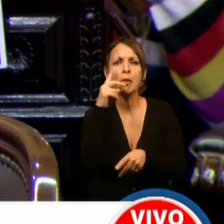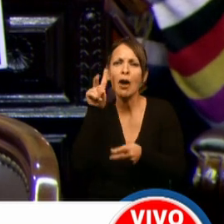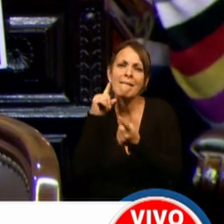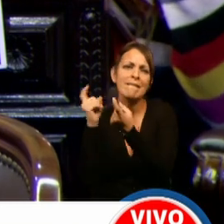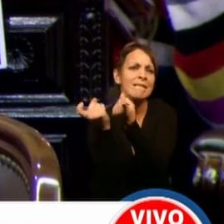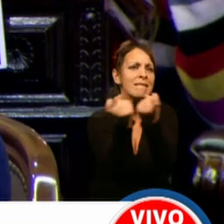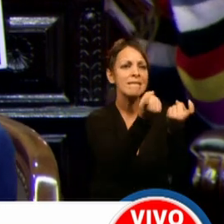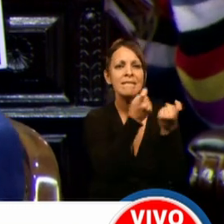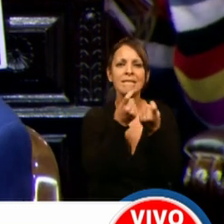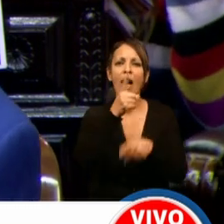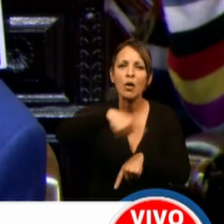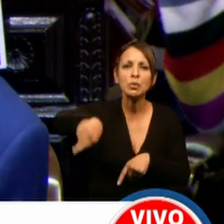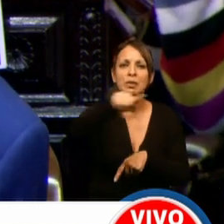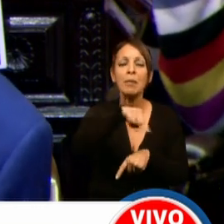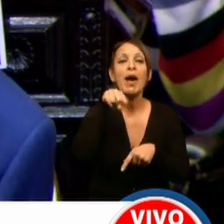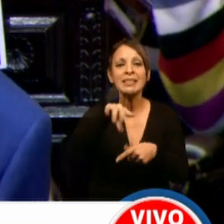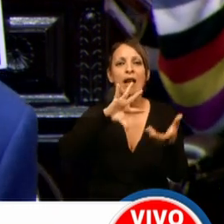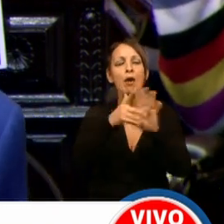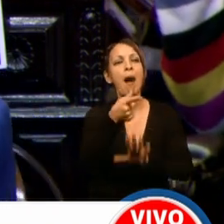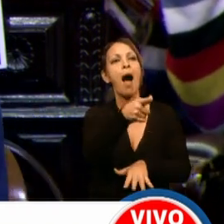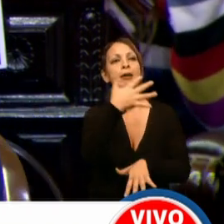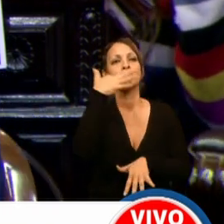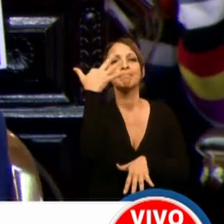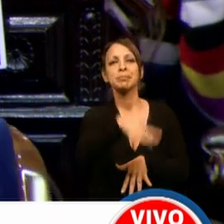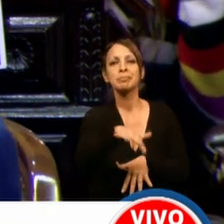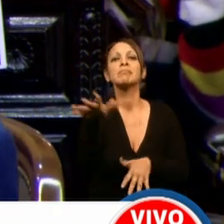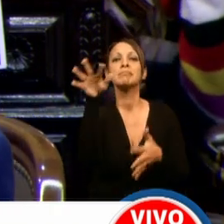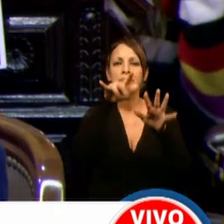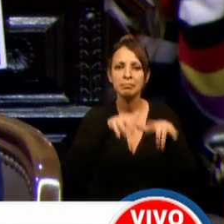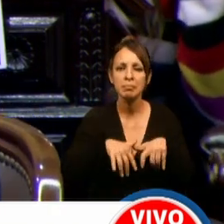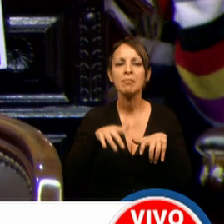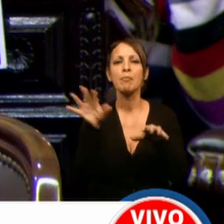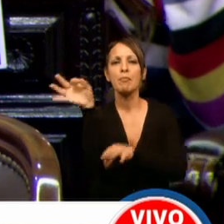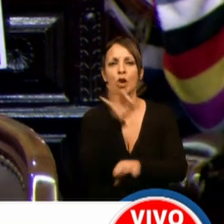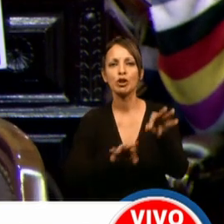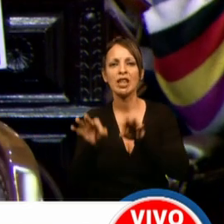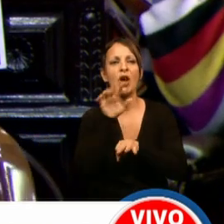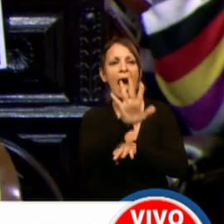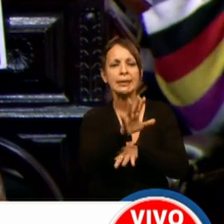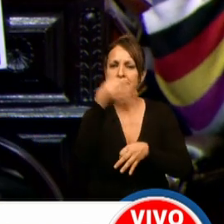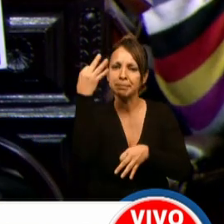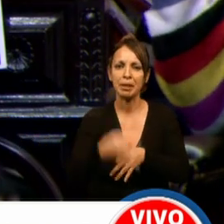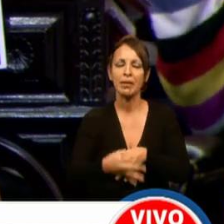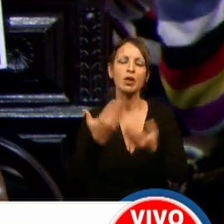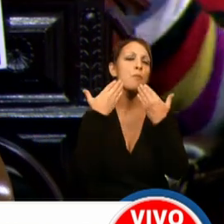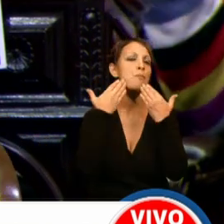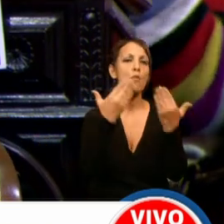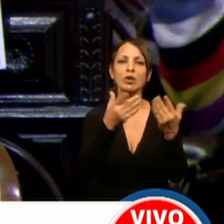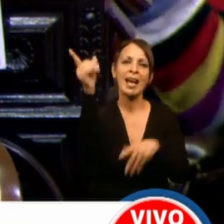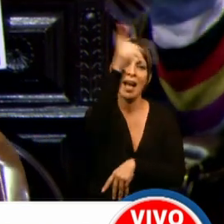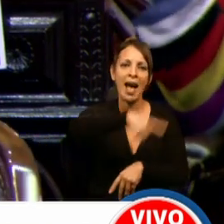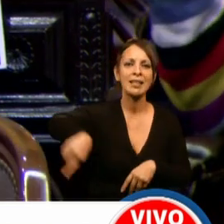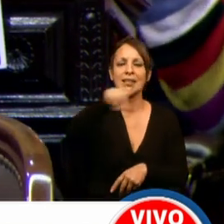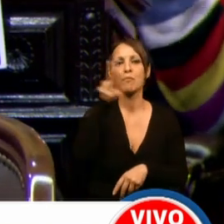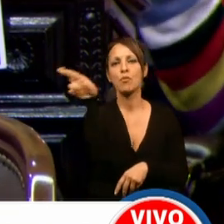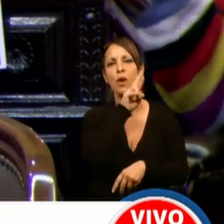porque este es el modo en que se traen los proyectos para ser discutidos en este congreso muchísimas gracias a todos ustedes